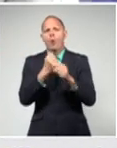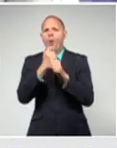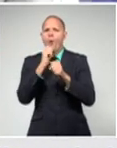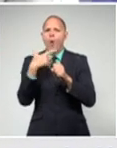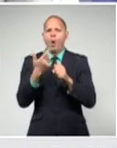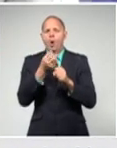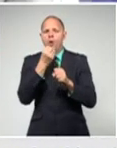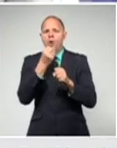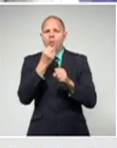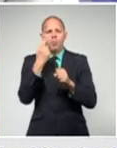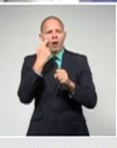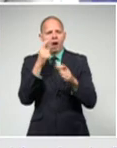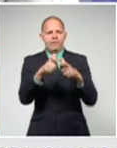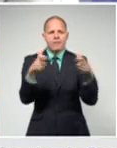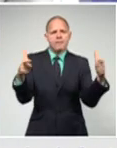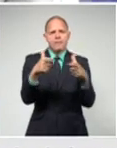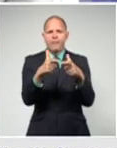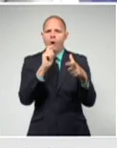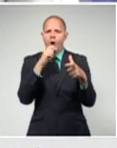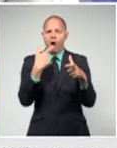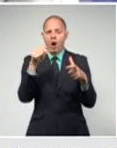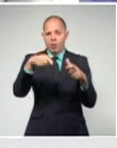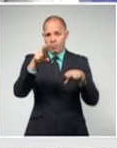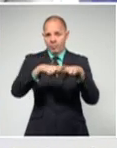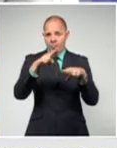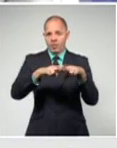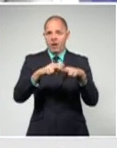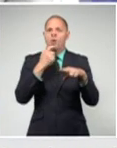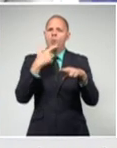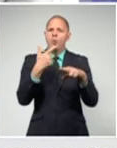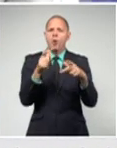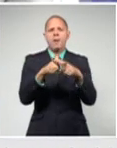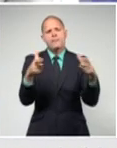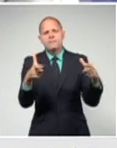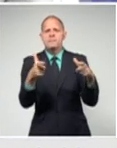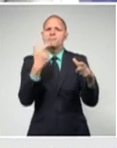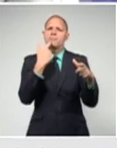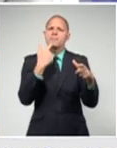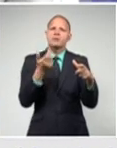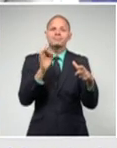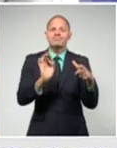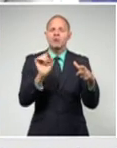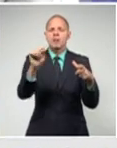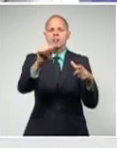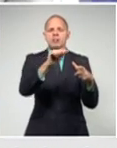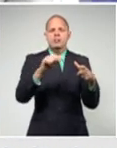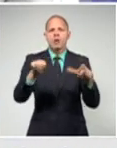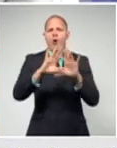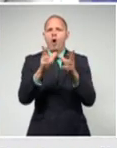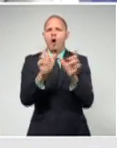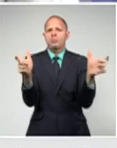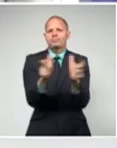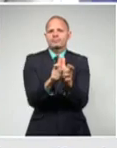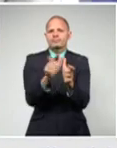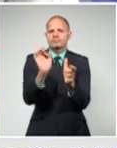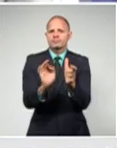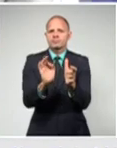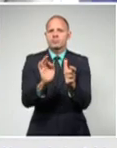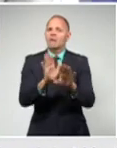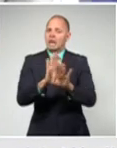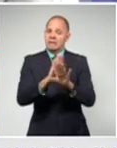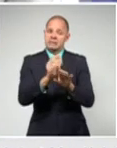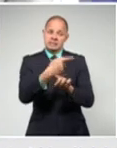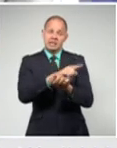de la incidencia y dispersión de la epidemia a nivel poblacional. Como ya es característico desde hace más de un